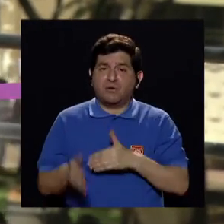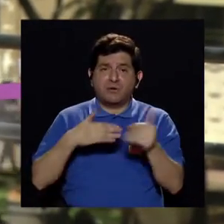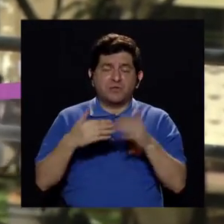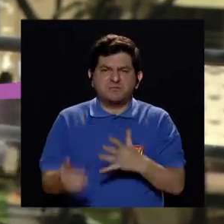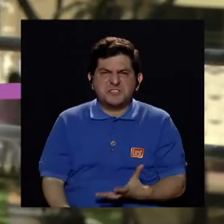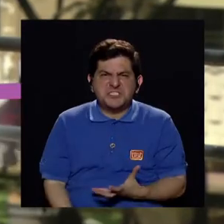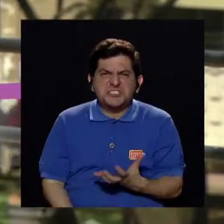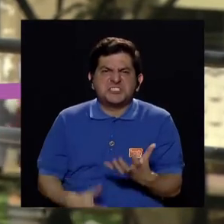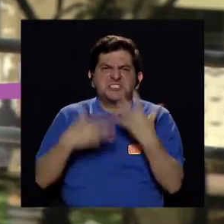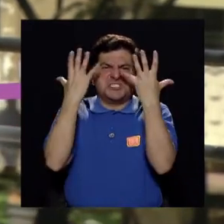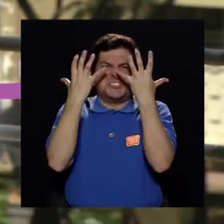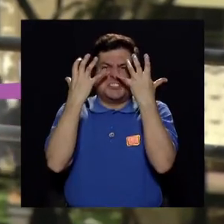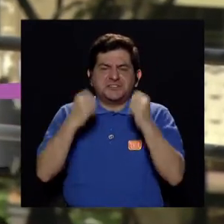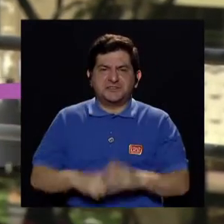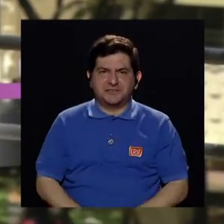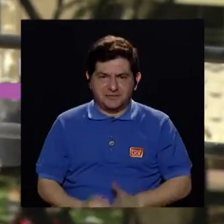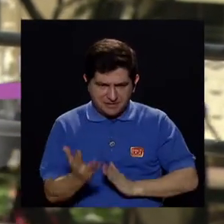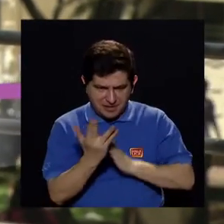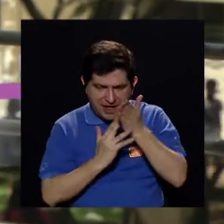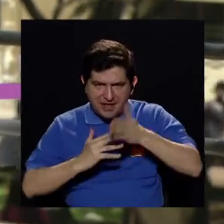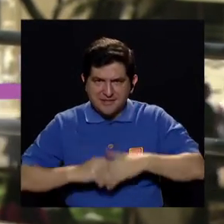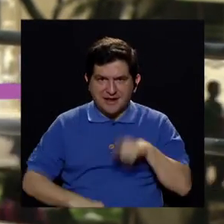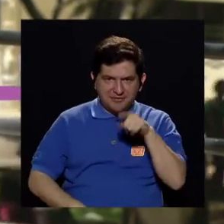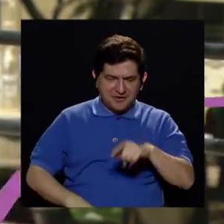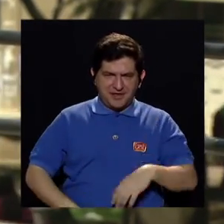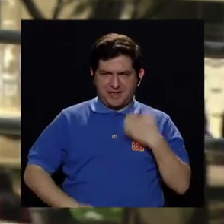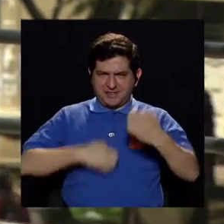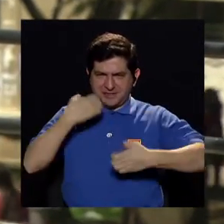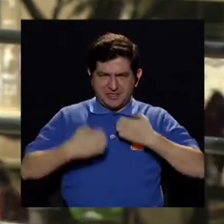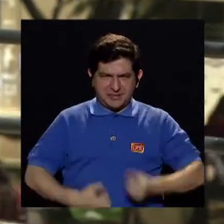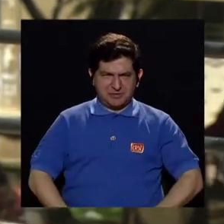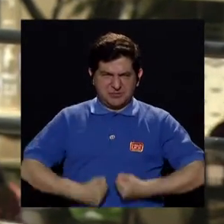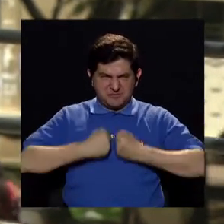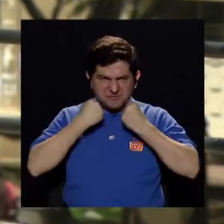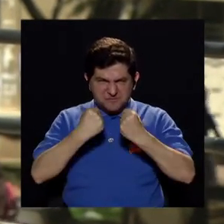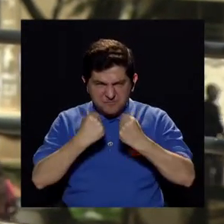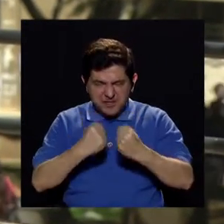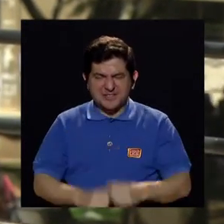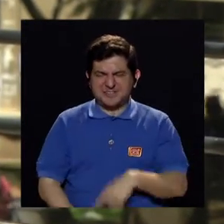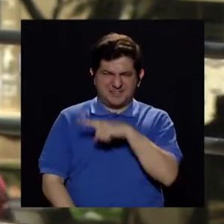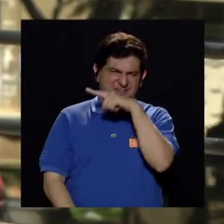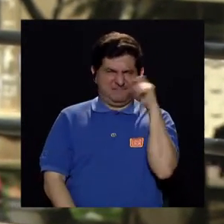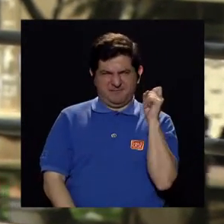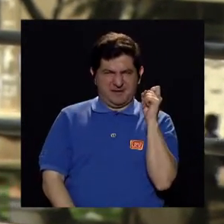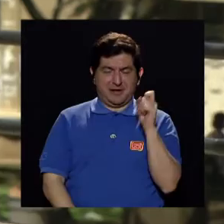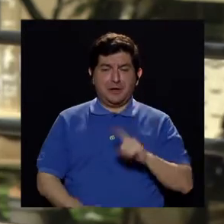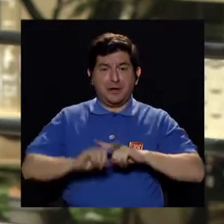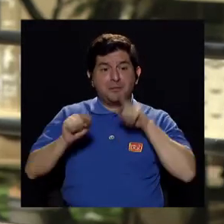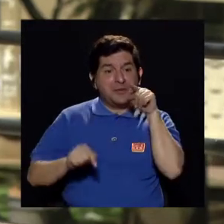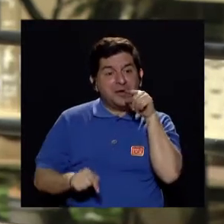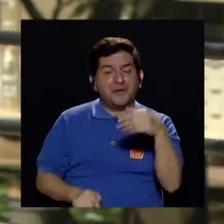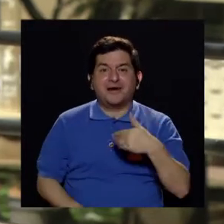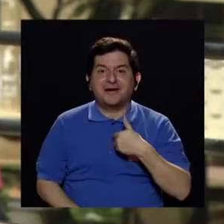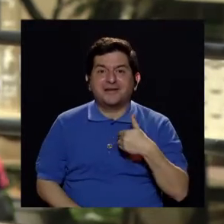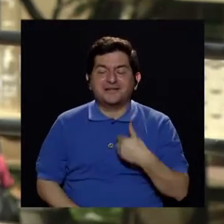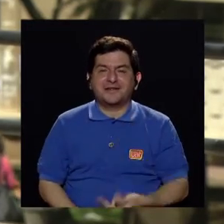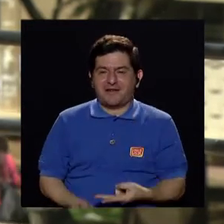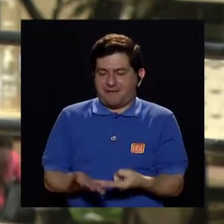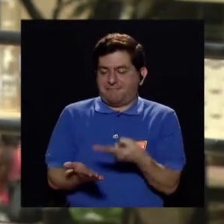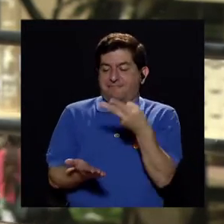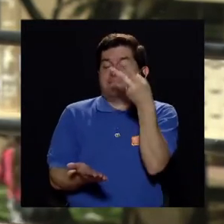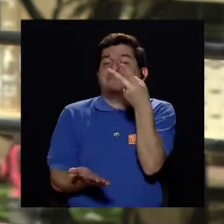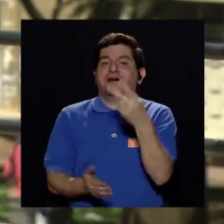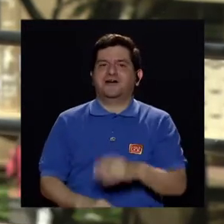aunque sea la ira. A través de esas emociones, a veces que son densas y pegajosas, feas, ahí es donde está la